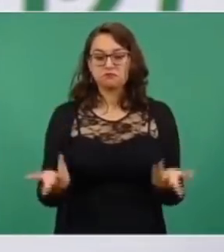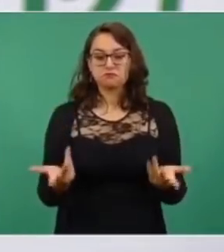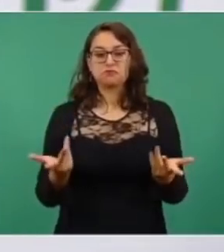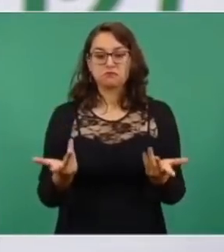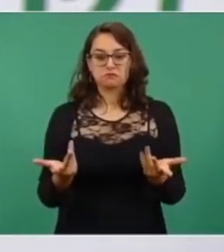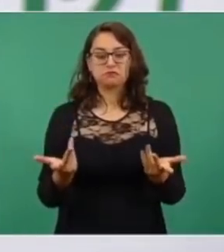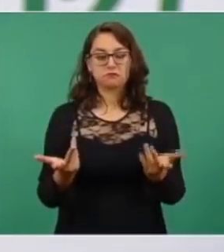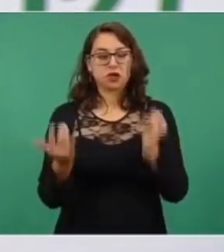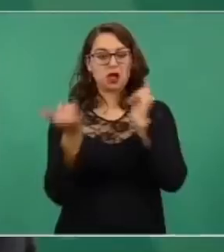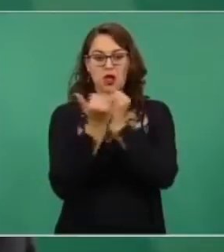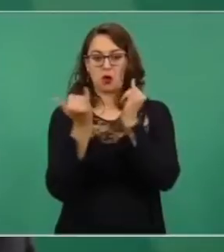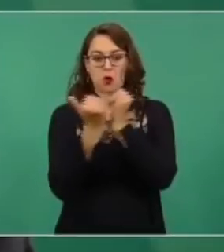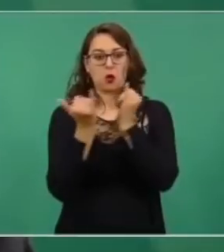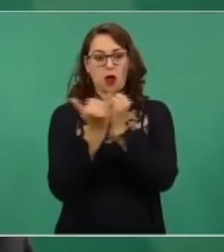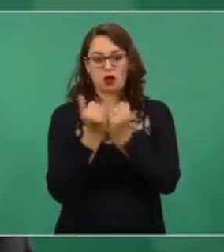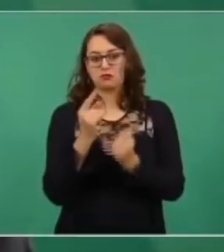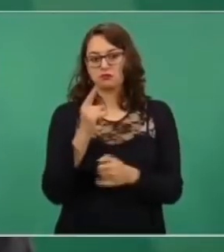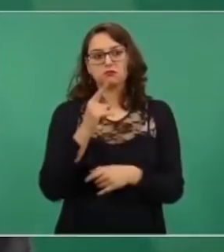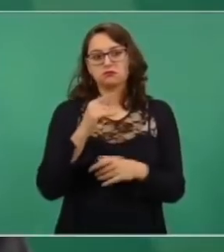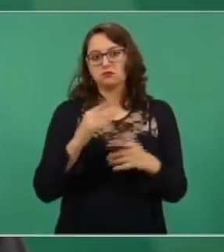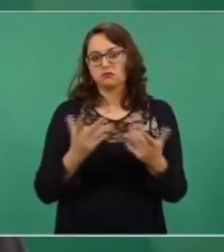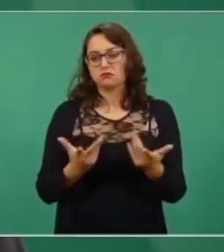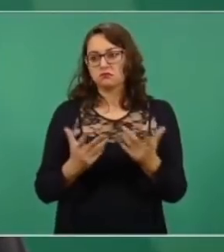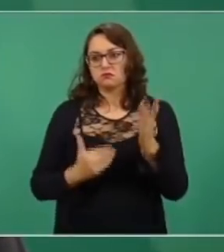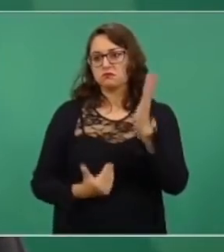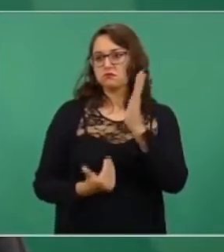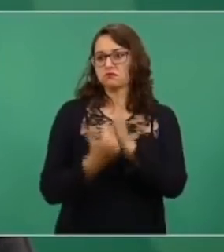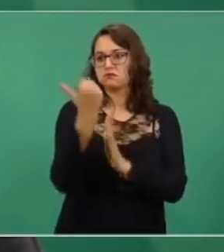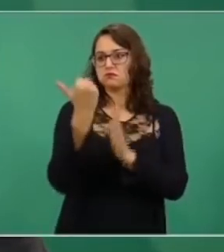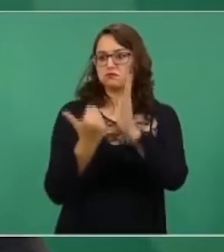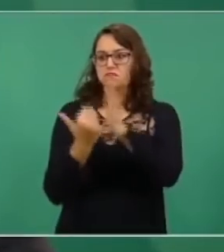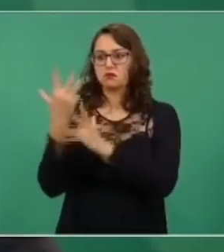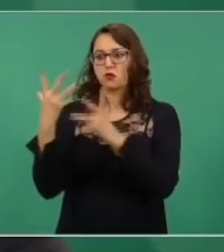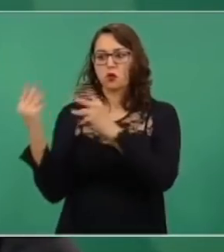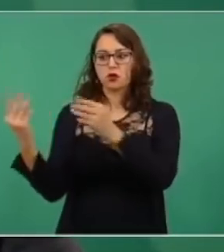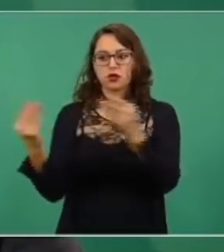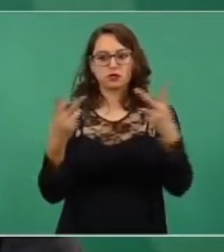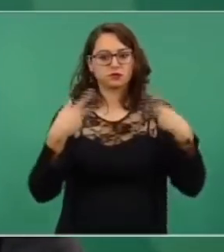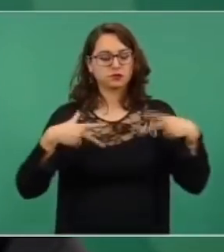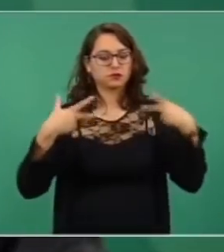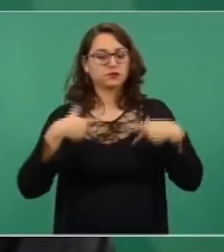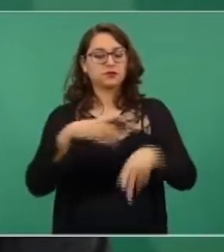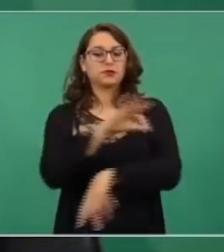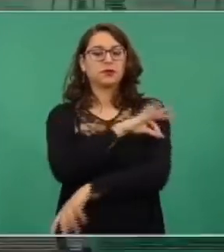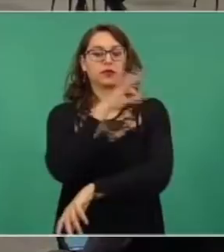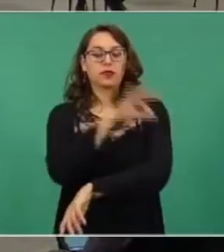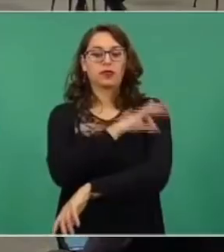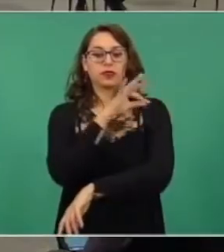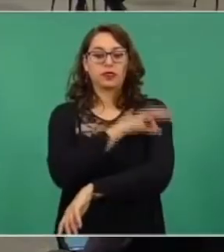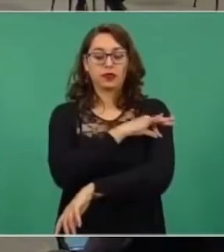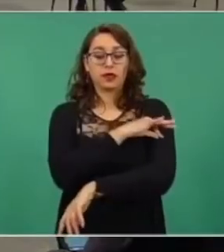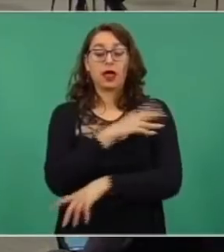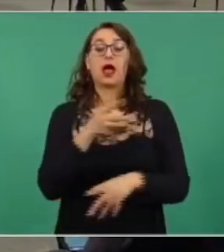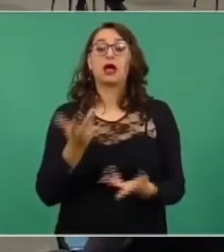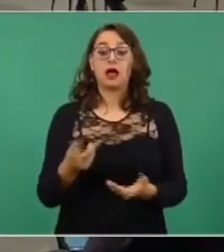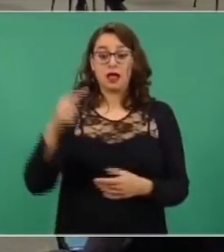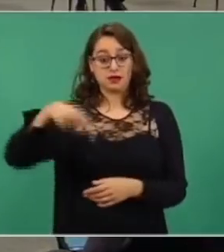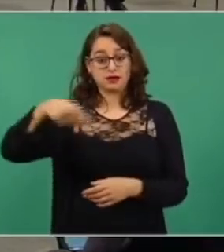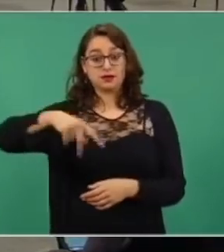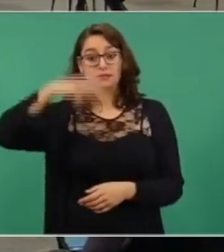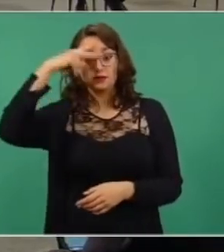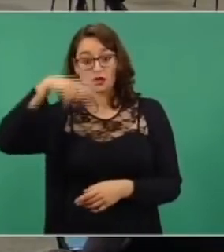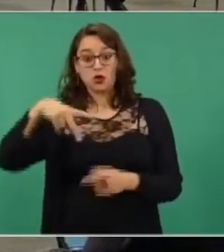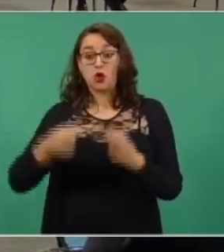son comparables con los que tienen en Estados Unidos. E incluso hay ciudades en México que tienen más